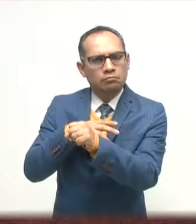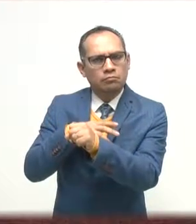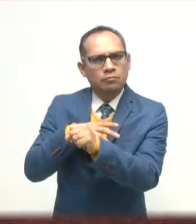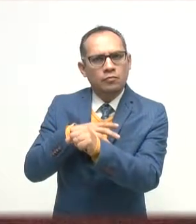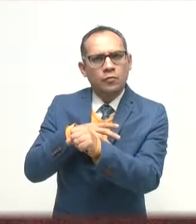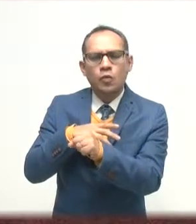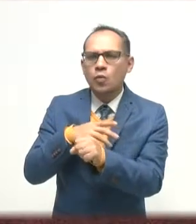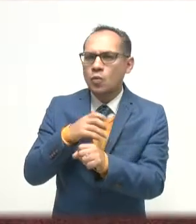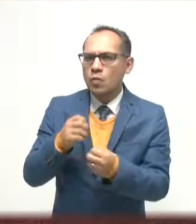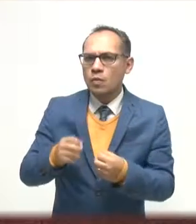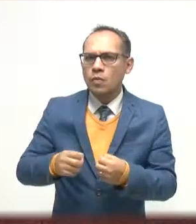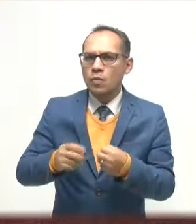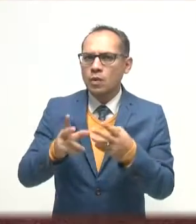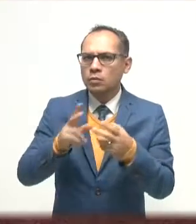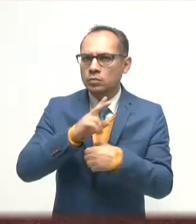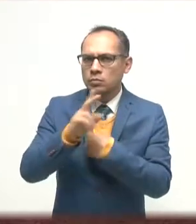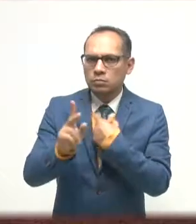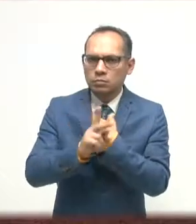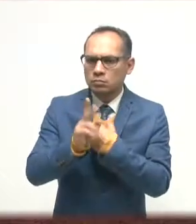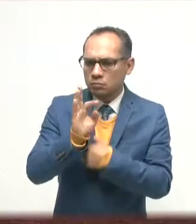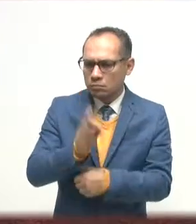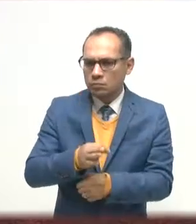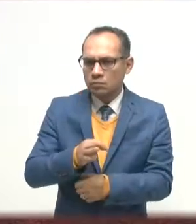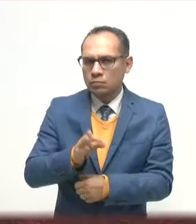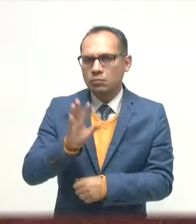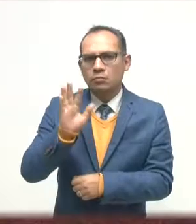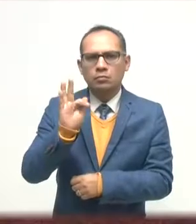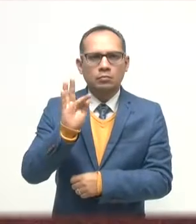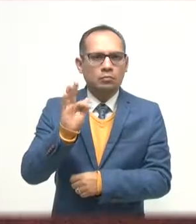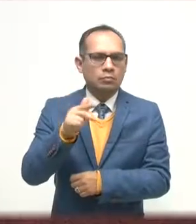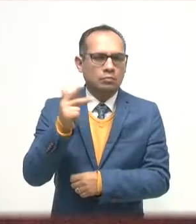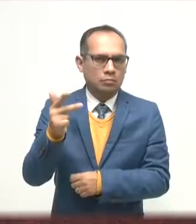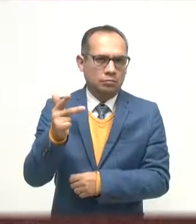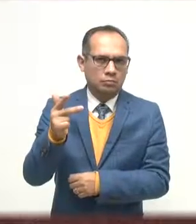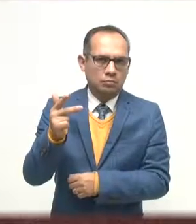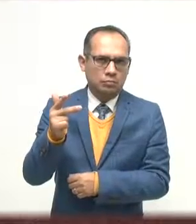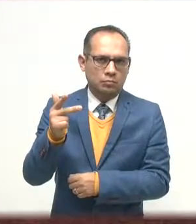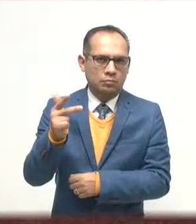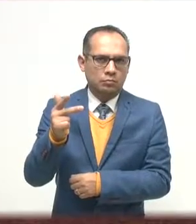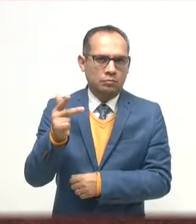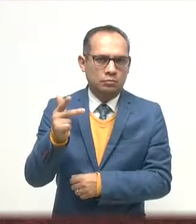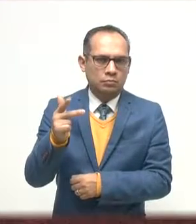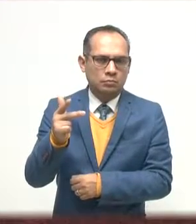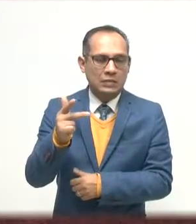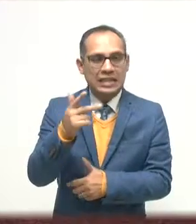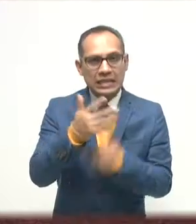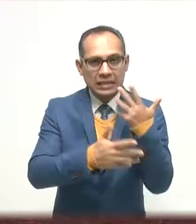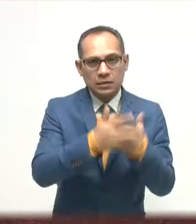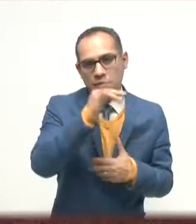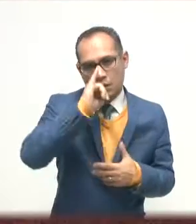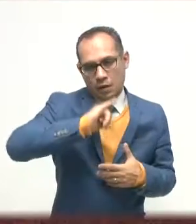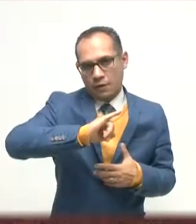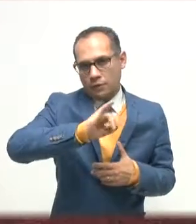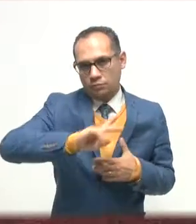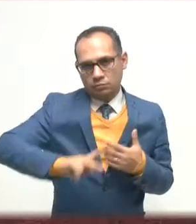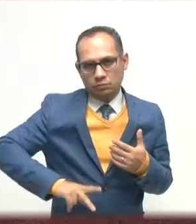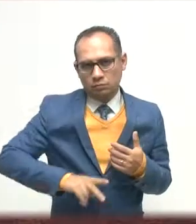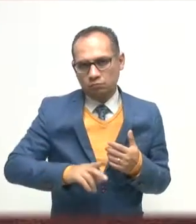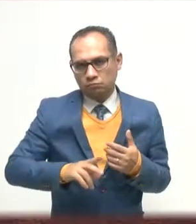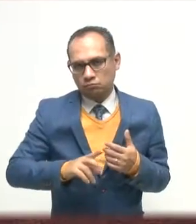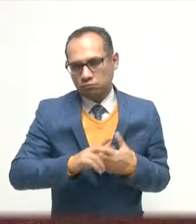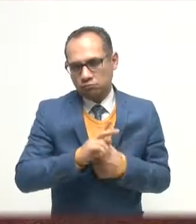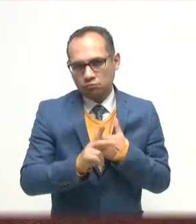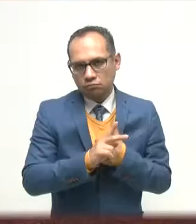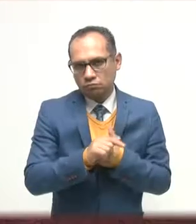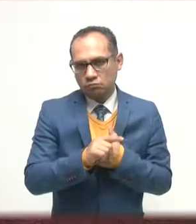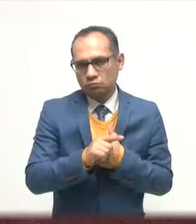48 países 15 jefes de estado tres primeros ministros